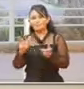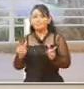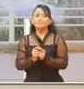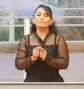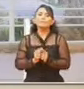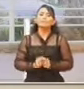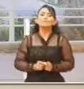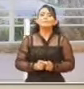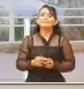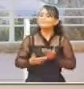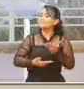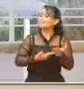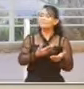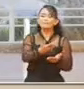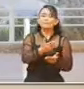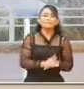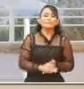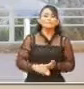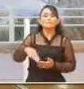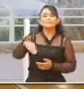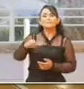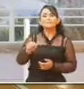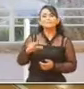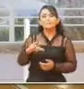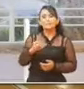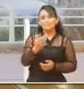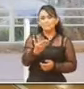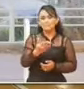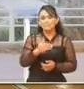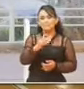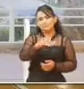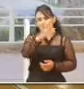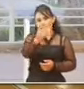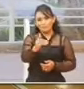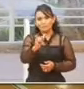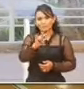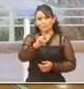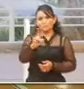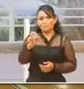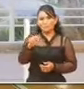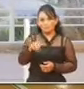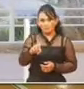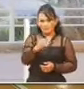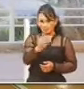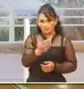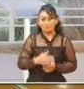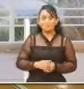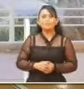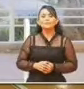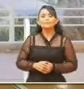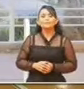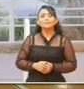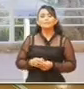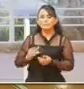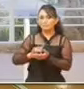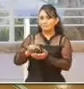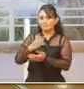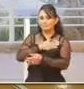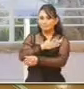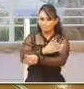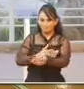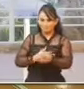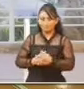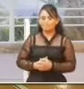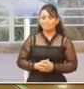Muchas gracias. Tiene el uso de la voz el regidor Marco Álvarez Malo Labastida y posteriormente la regidora Ivono Lascuaga. Muchas gracias, muy buenas